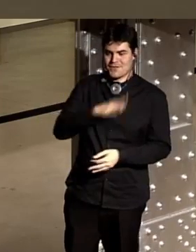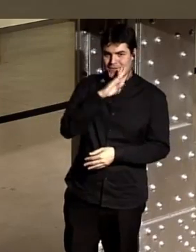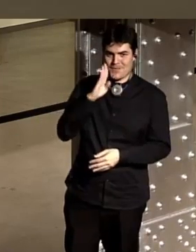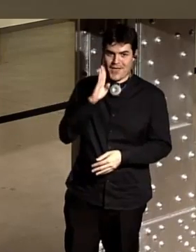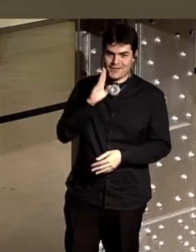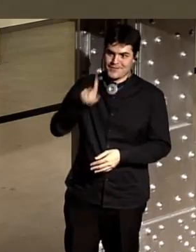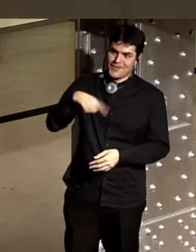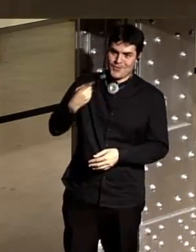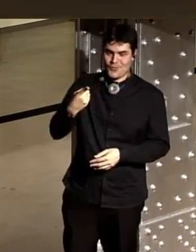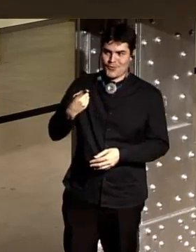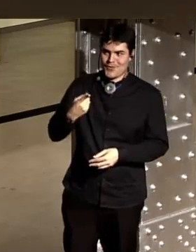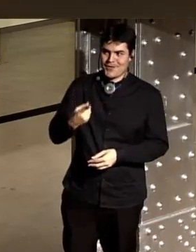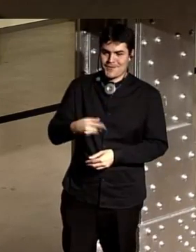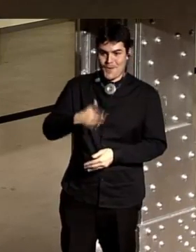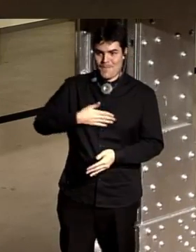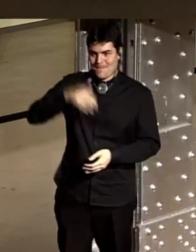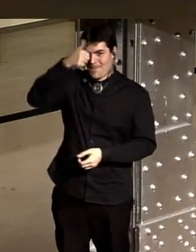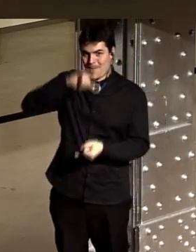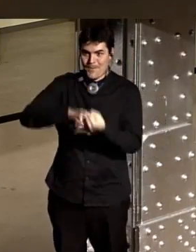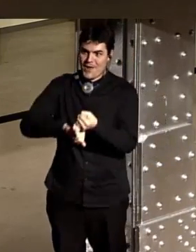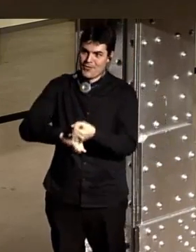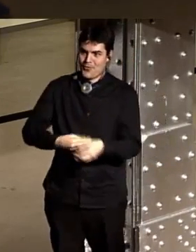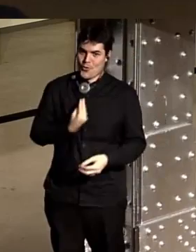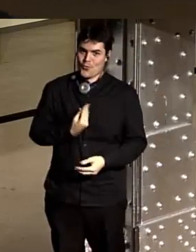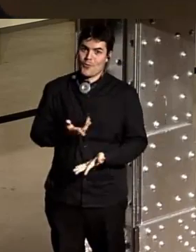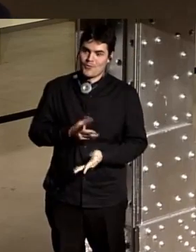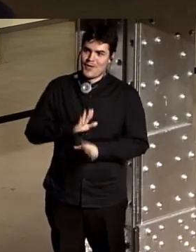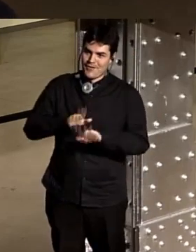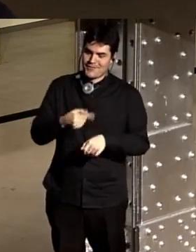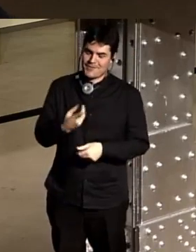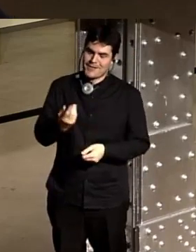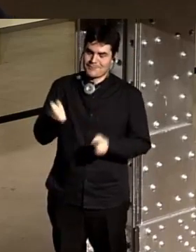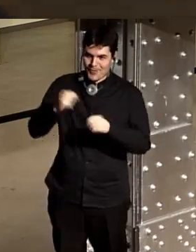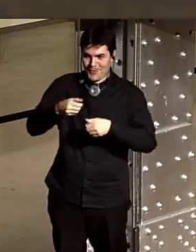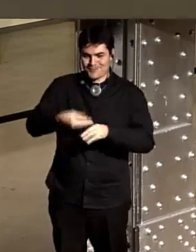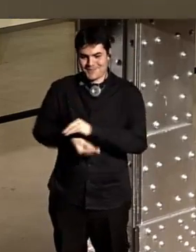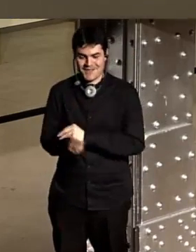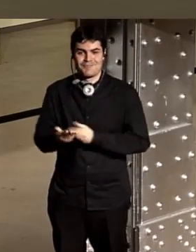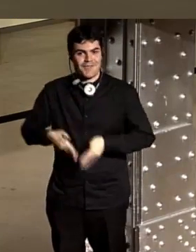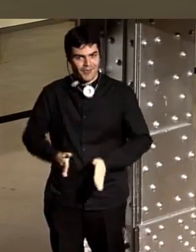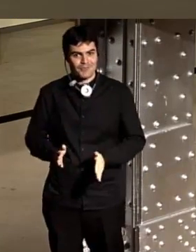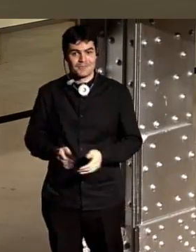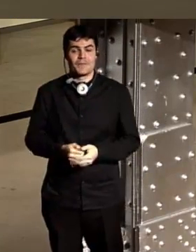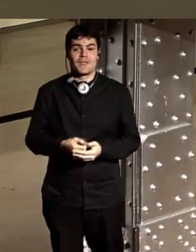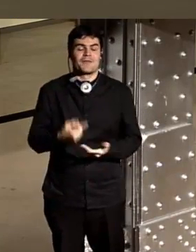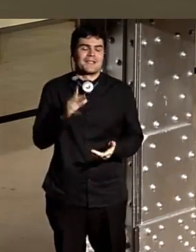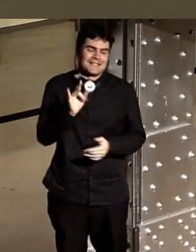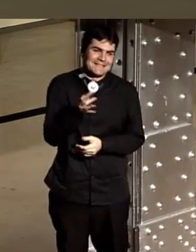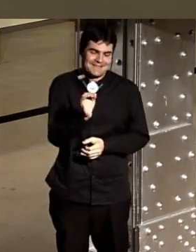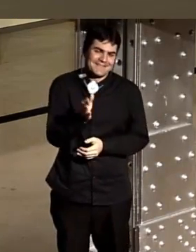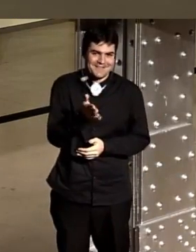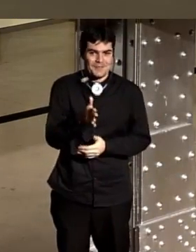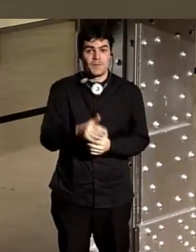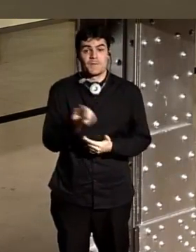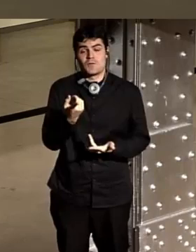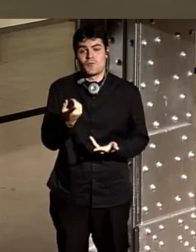disgusto que le he premio. dado, por lo menos le voy a dar el capricho que quería al tener un hijo. Sí, que el hecho que él quería una